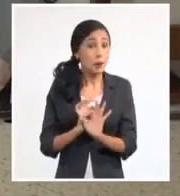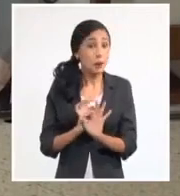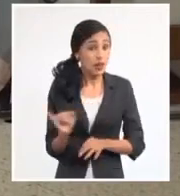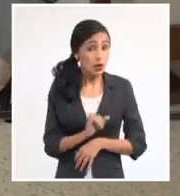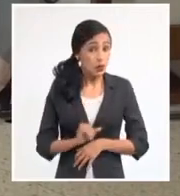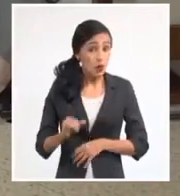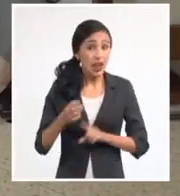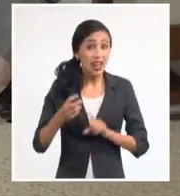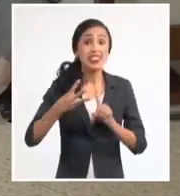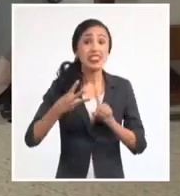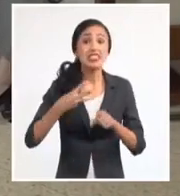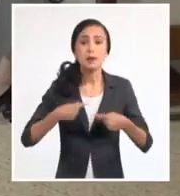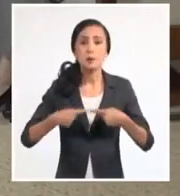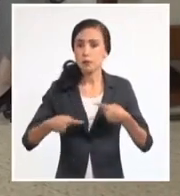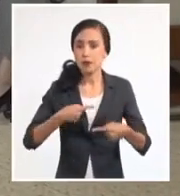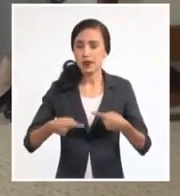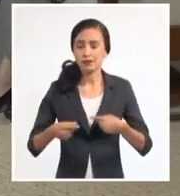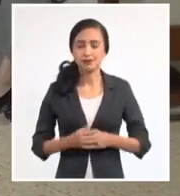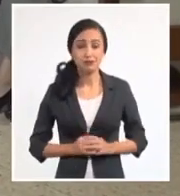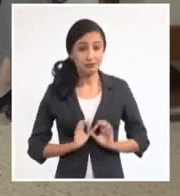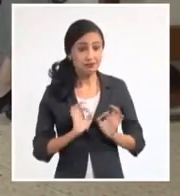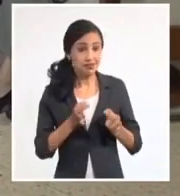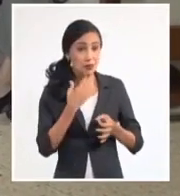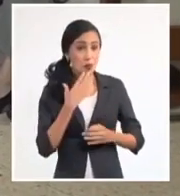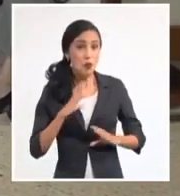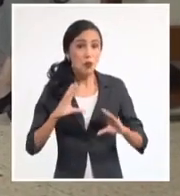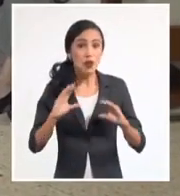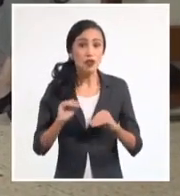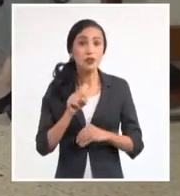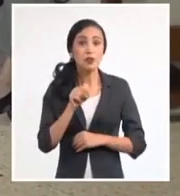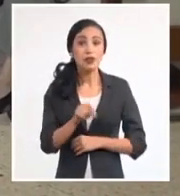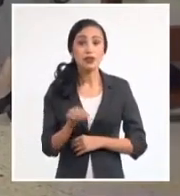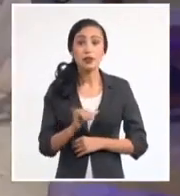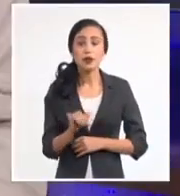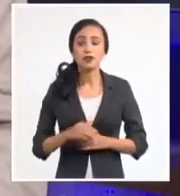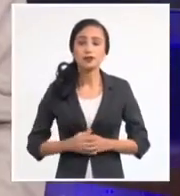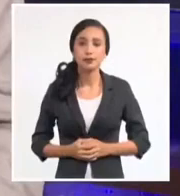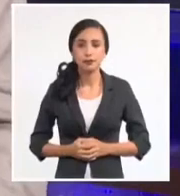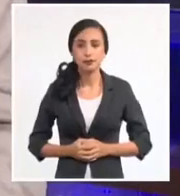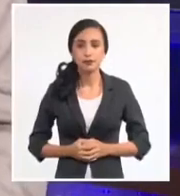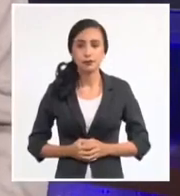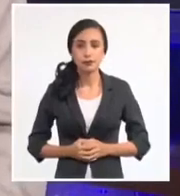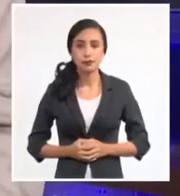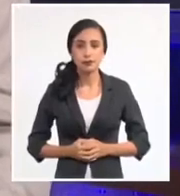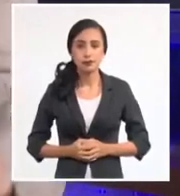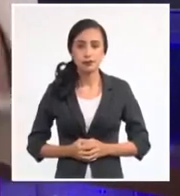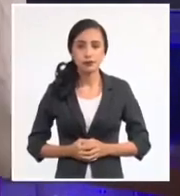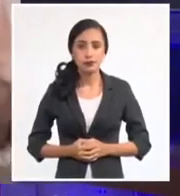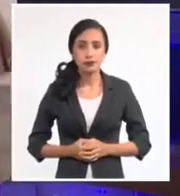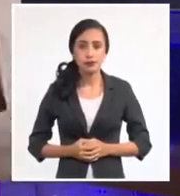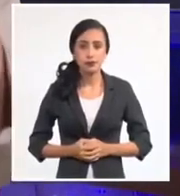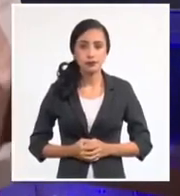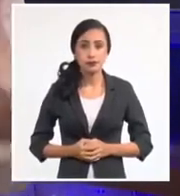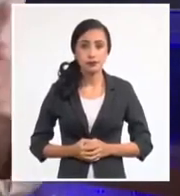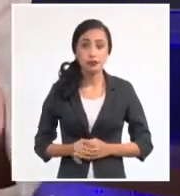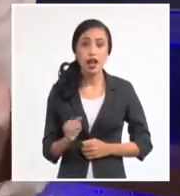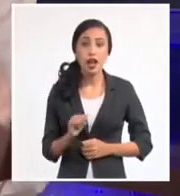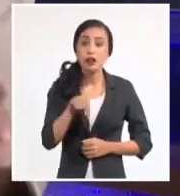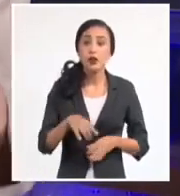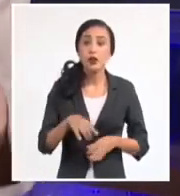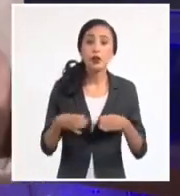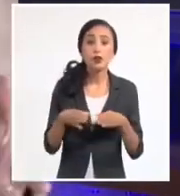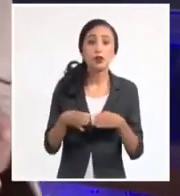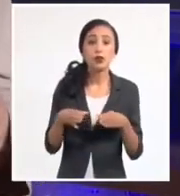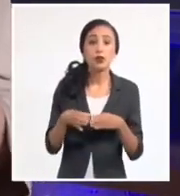tercer pleno. Así es, Santiel, muy buenas noches para ti. Por supuesto que has estado como un gran equipo que somos de